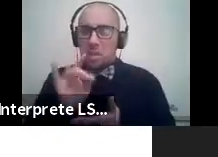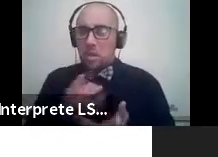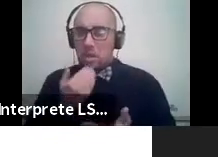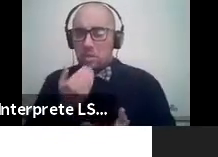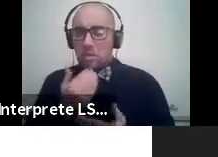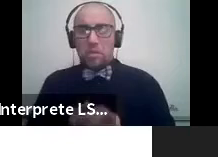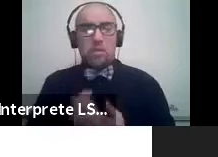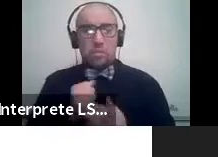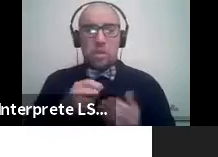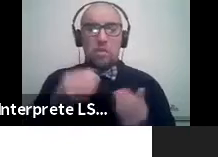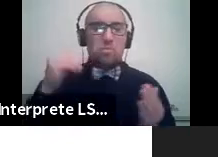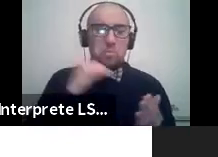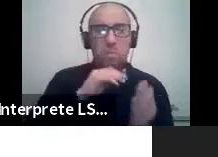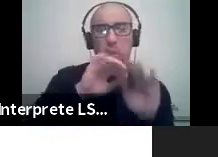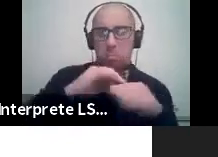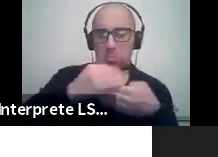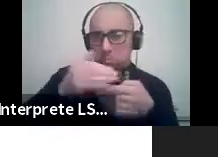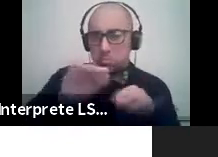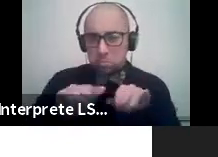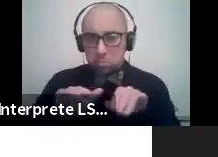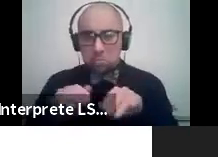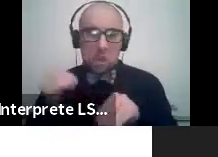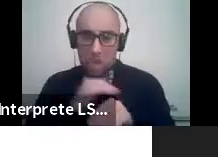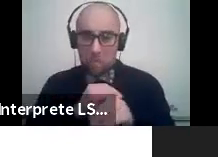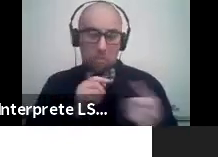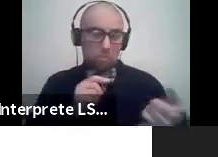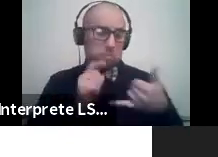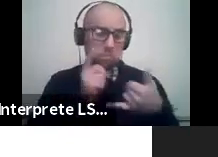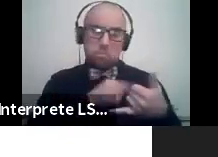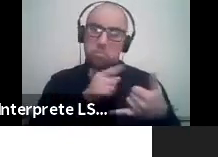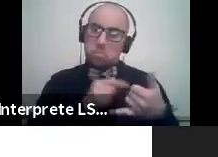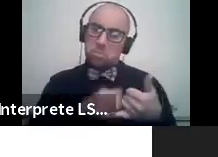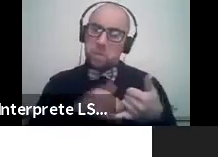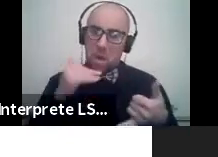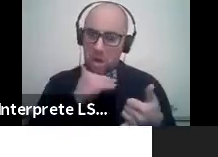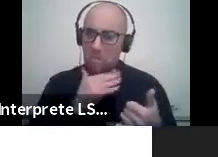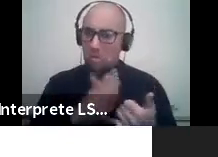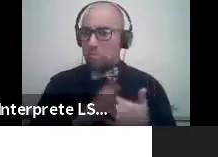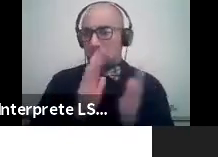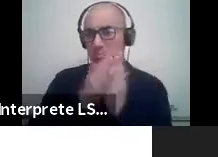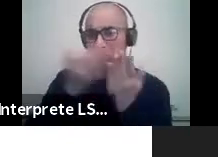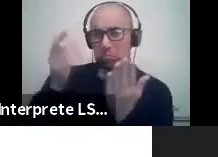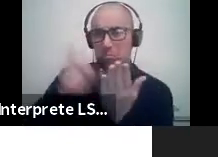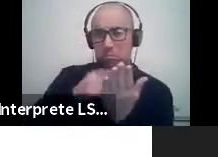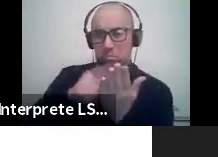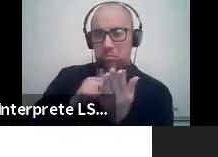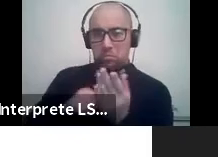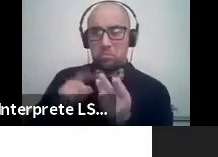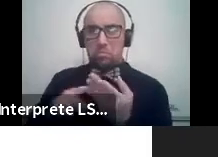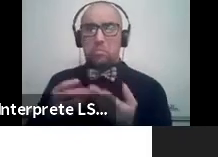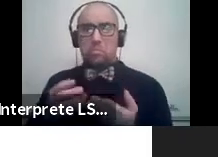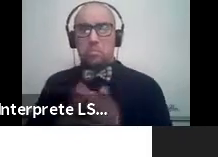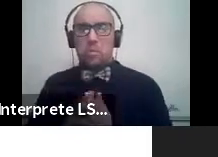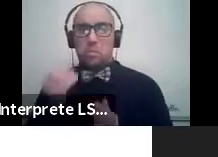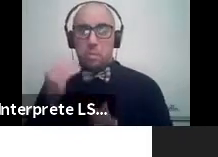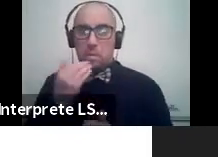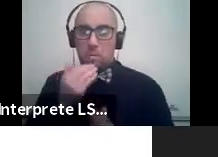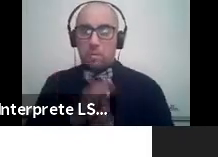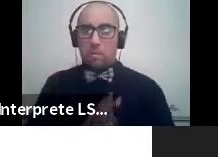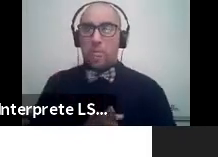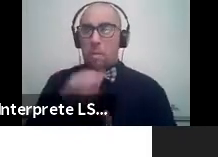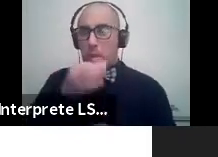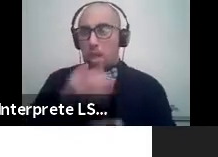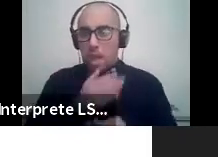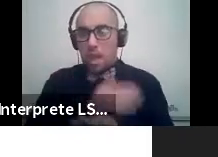se puede correr en la mayoría de los dispositivos móviles o tablets, computadores, celulares. Y muy importante también, como ya lo